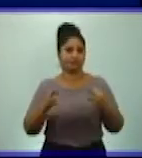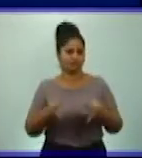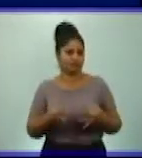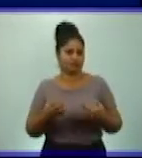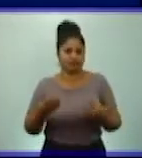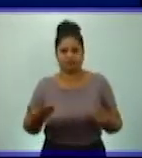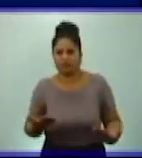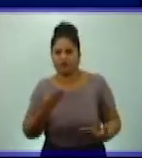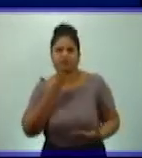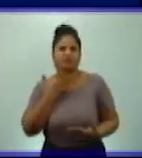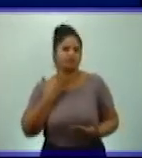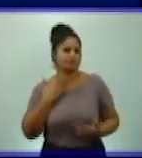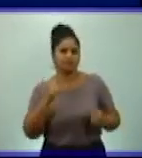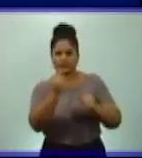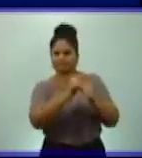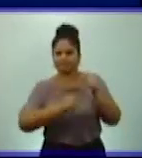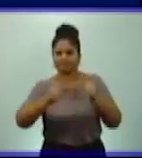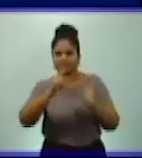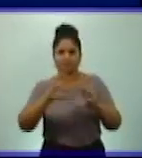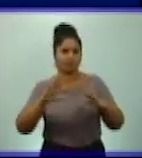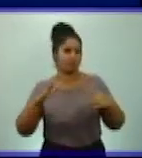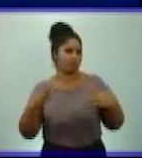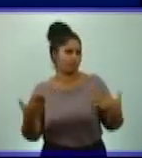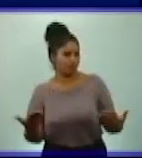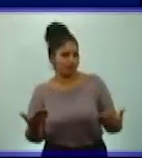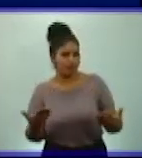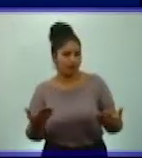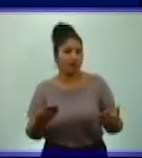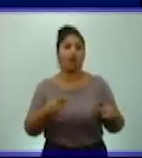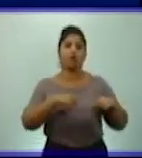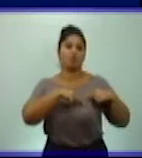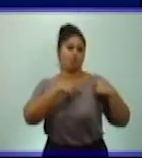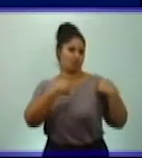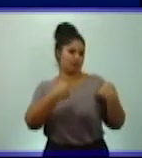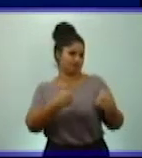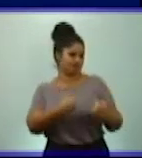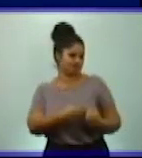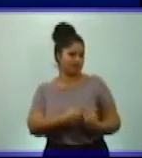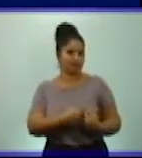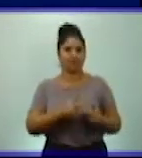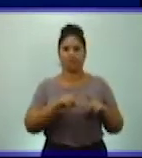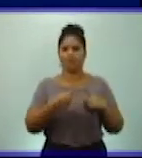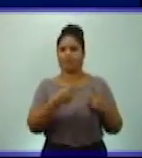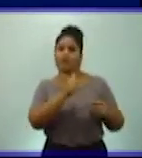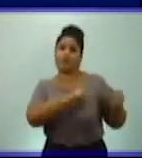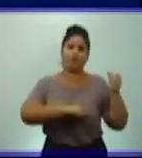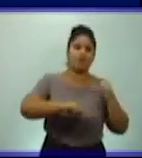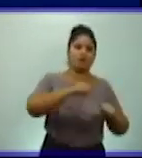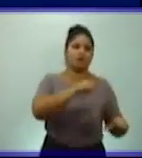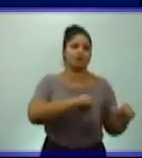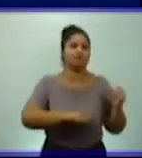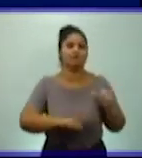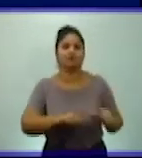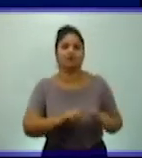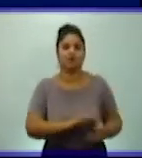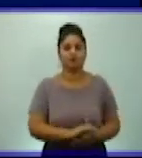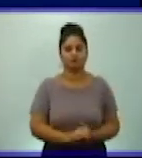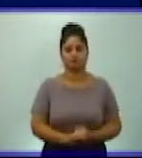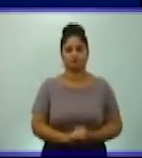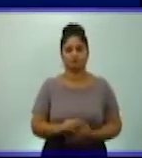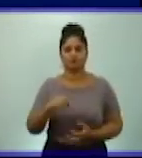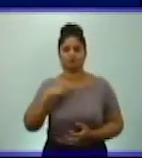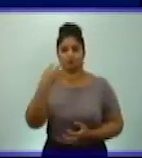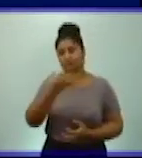que le vea, en primer lugar, el corazón, ya que con las palabras no lo puede persuadir, es decir, no lo logra convencer con palabras.